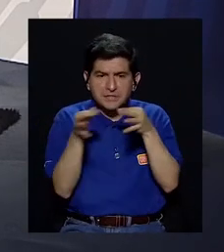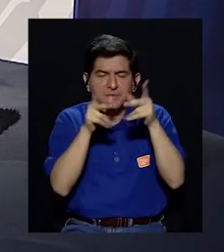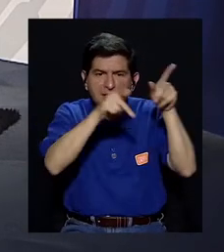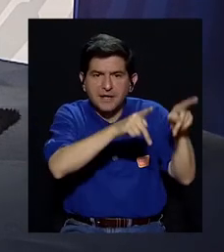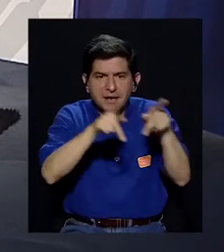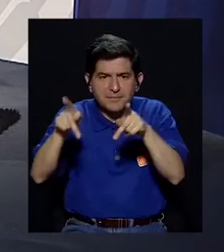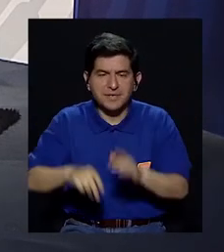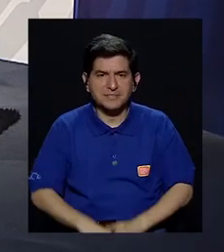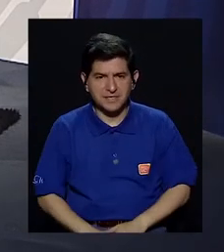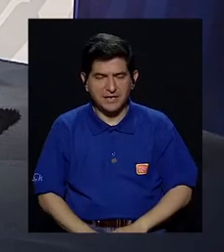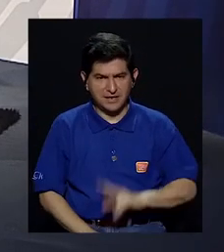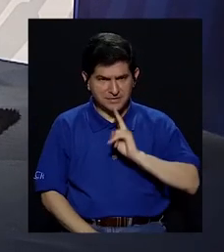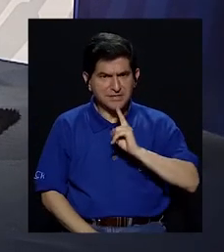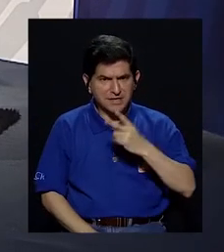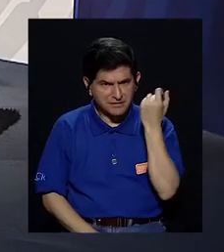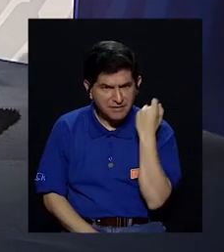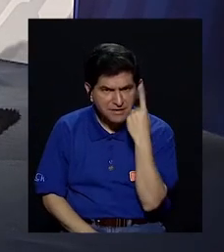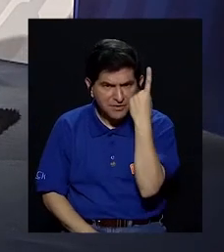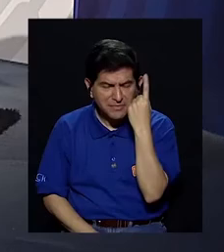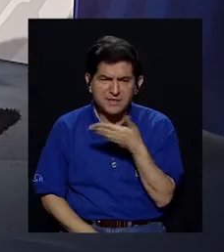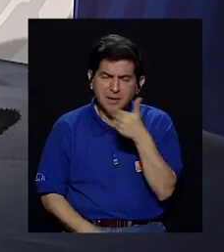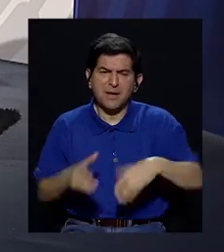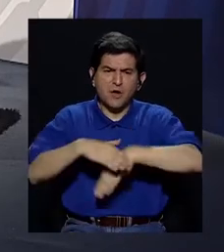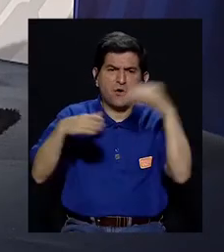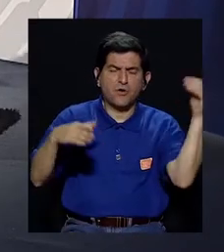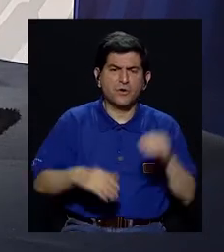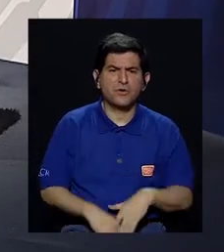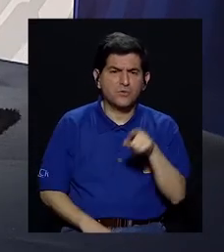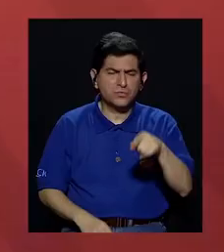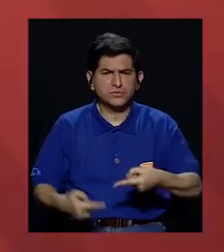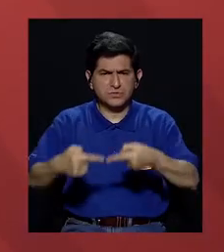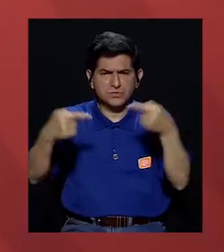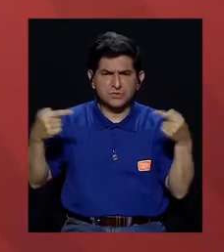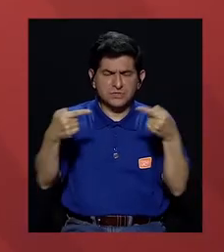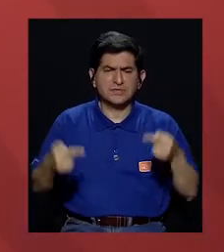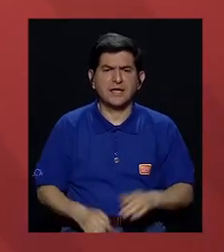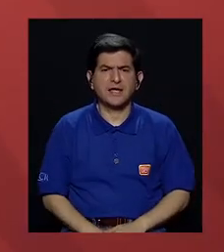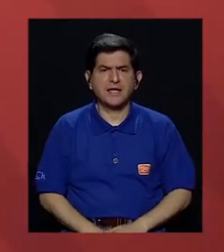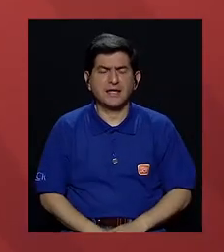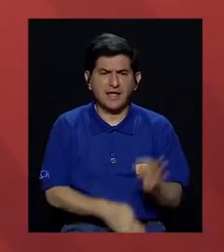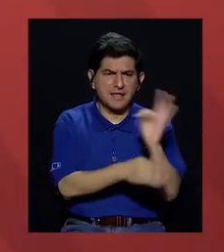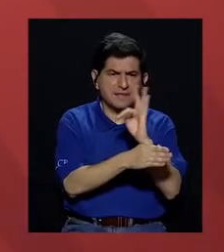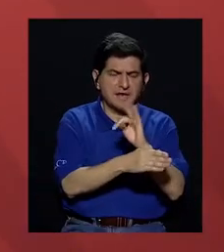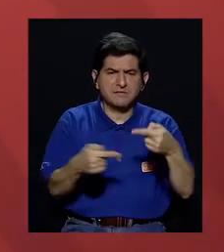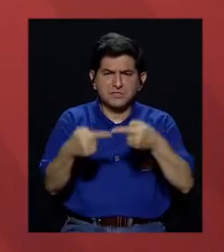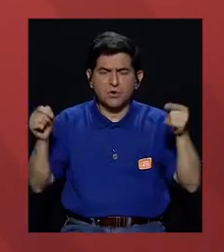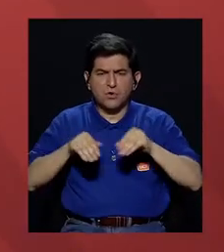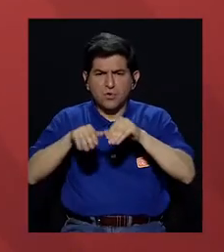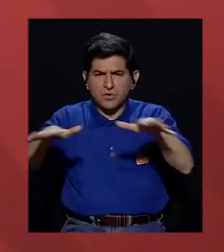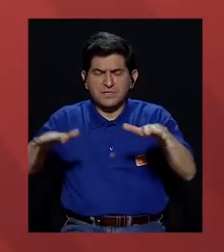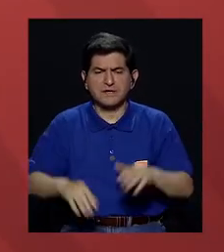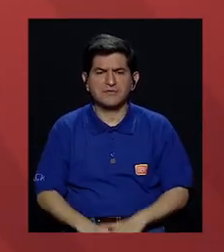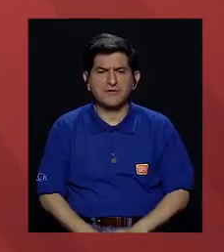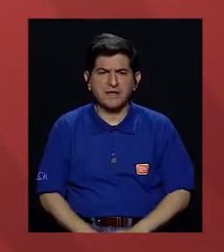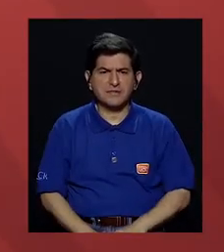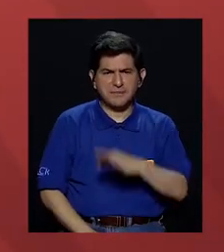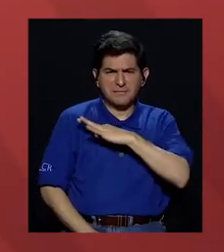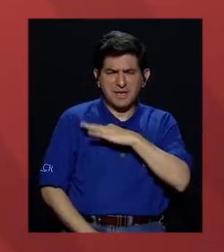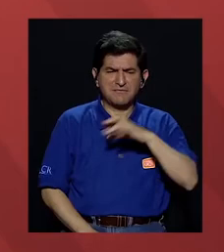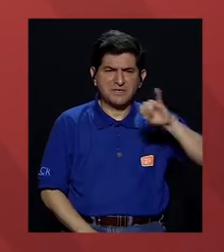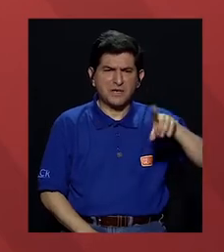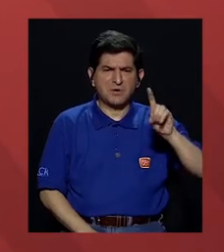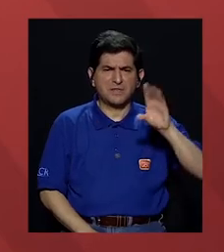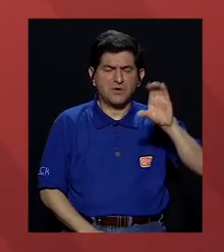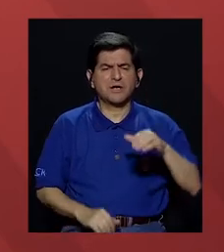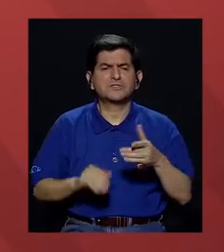entender a la gente de manera que lo logre entender que prefieren dejarlos por fuera justo puesto en dicotomía dos temas muy importantes televisión versus redes que el expreso más afán de gaulle el